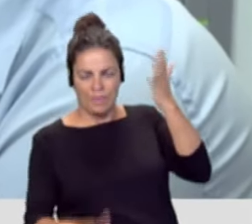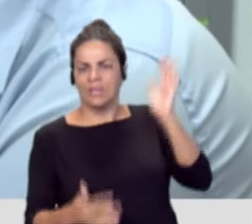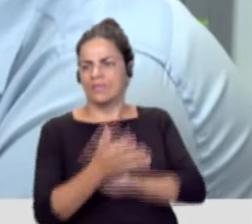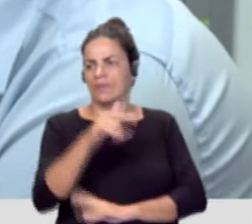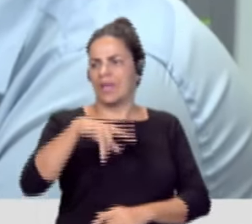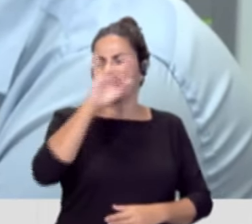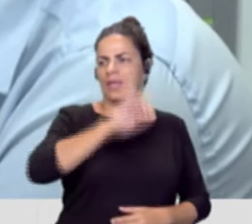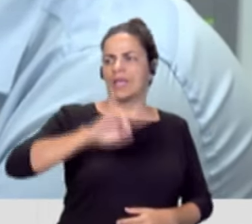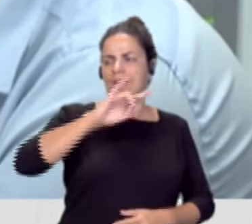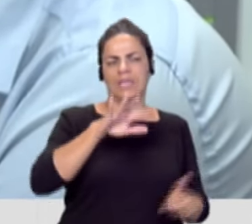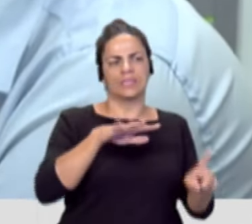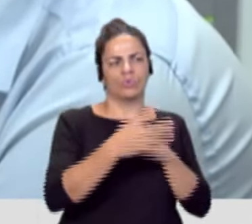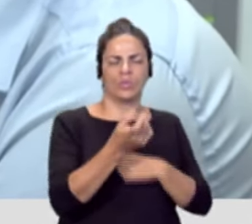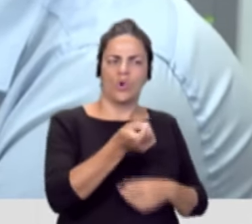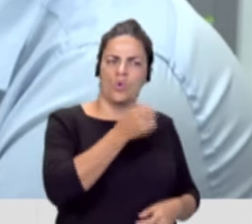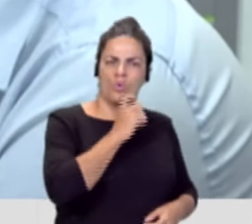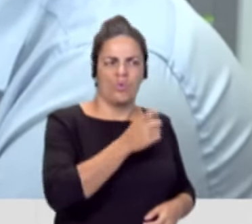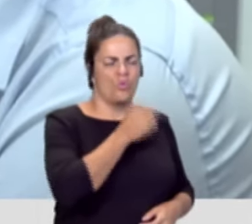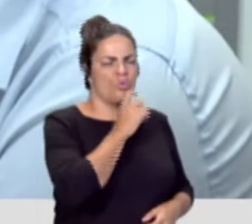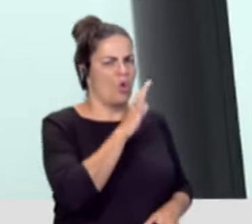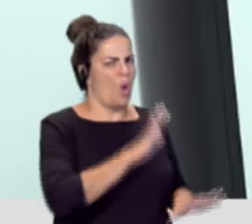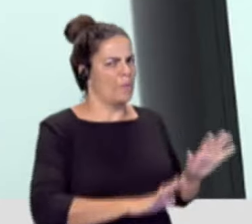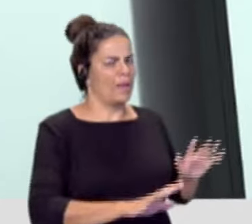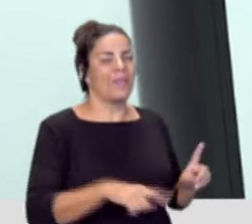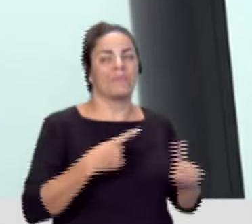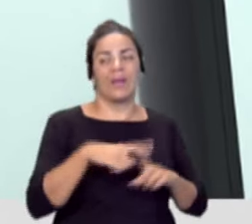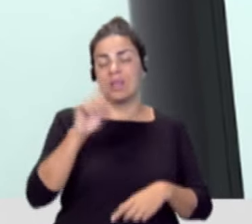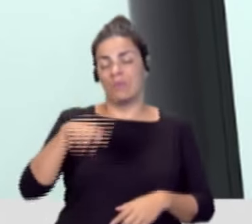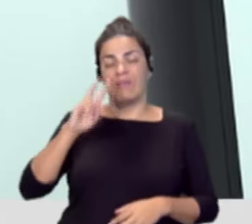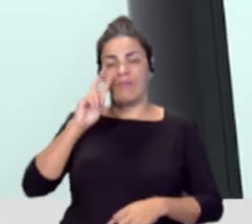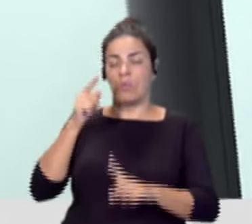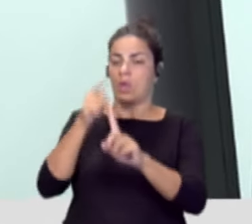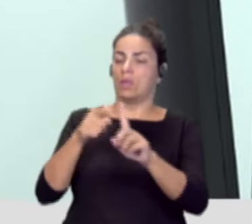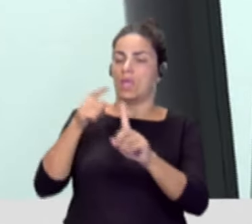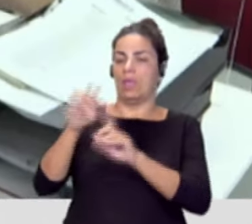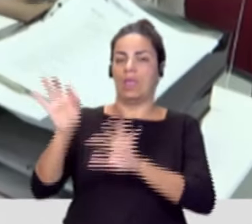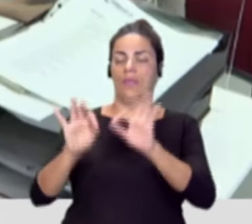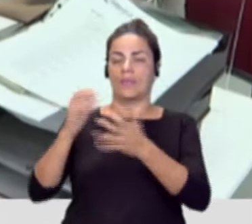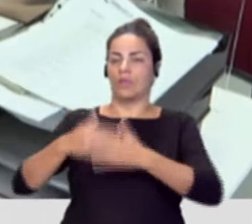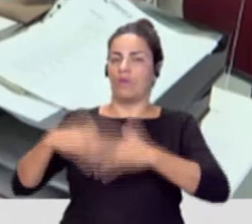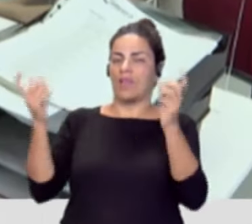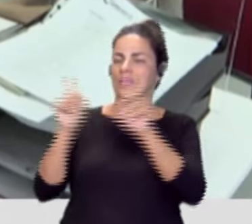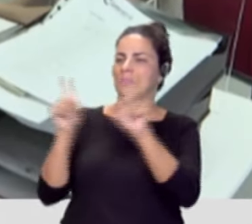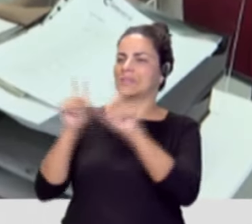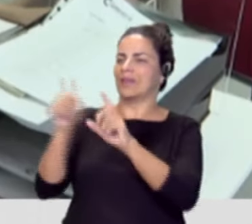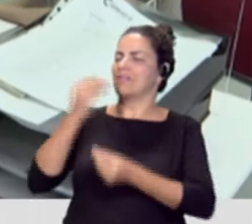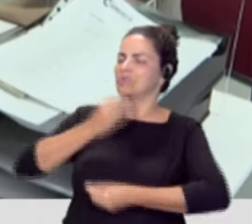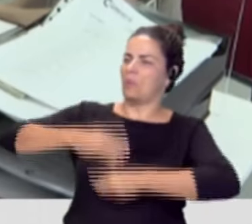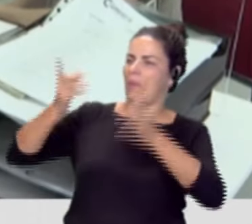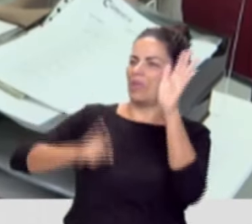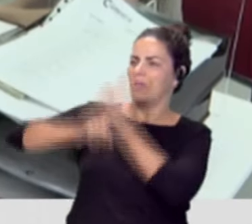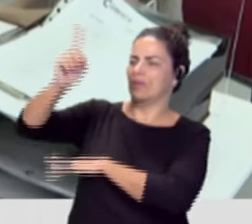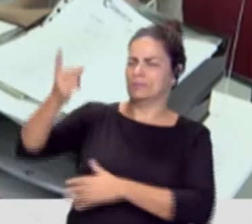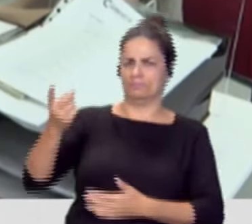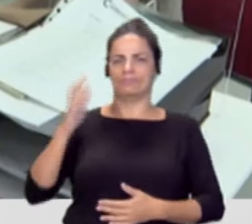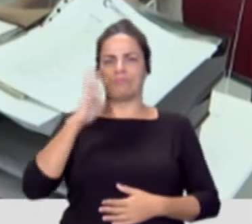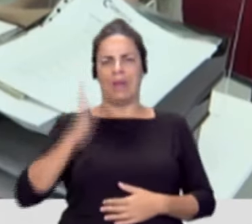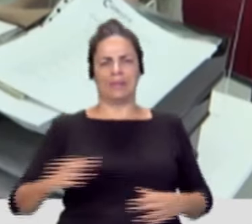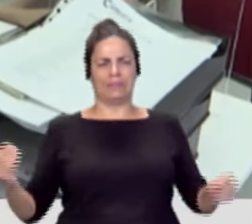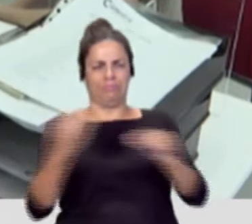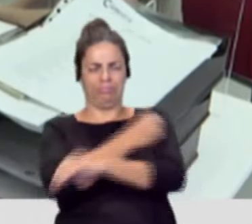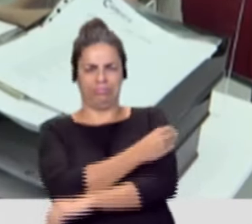en nuestro archipiélago. Y luego vemos que el índice de confianza empresarial va estupendamente, ¿no? Parece como una contradicción. Bueno, la contradicción,